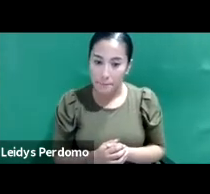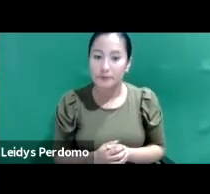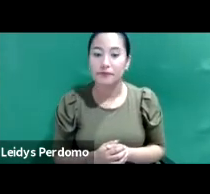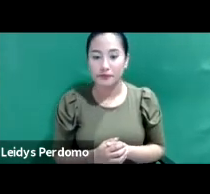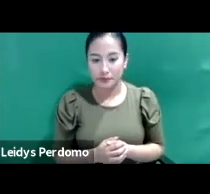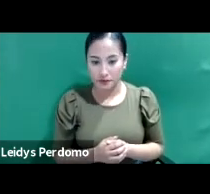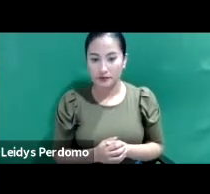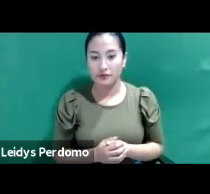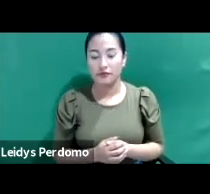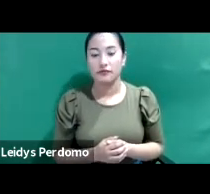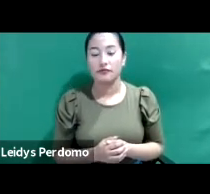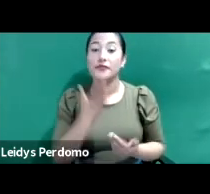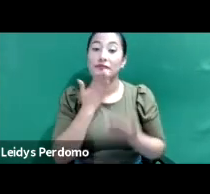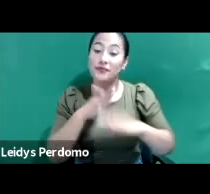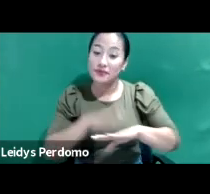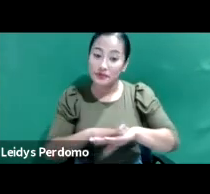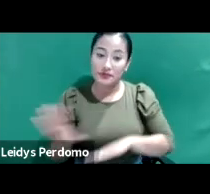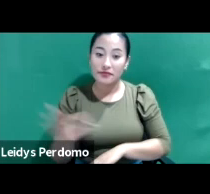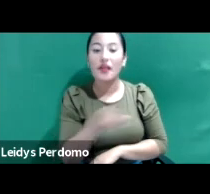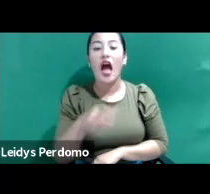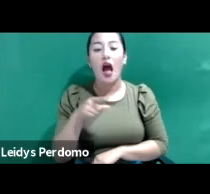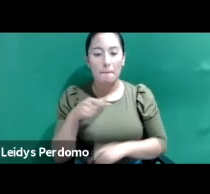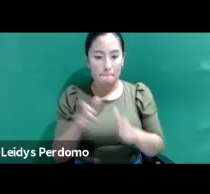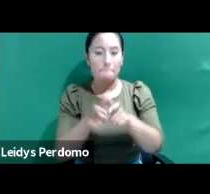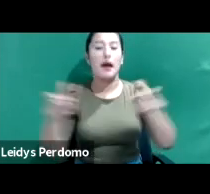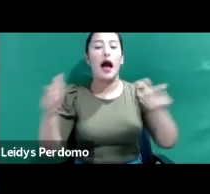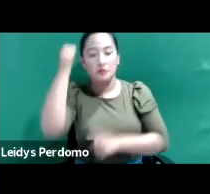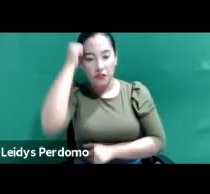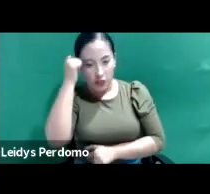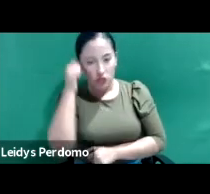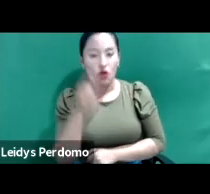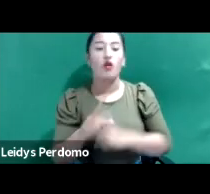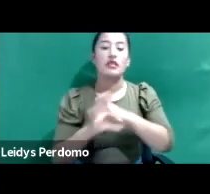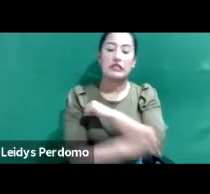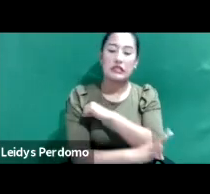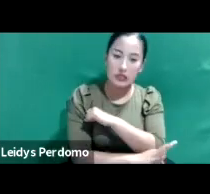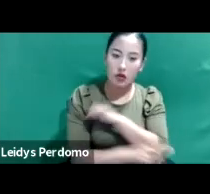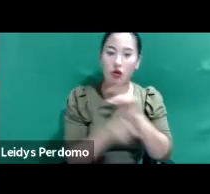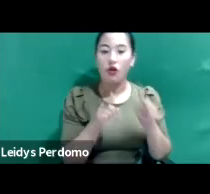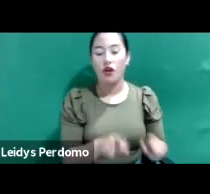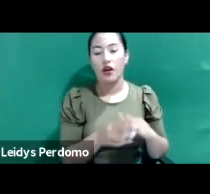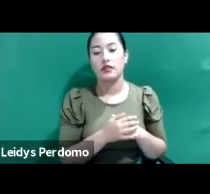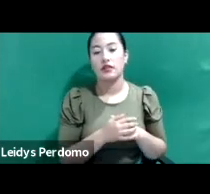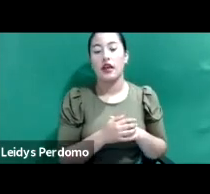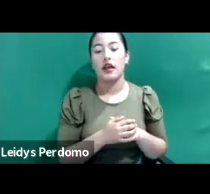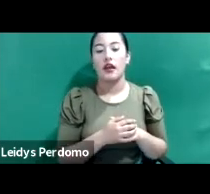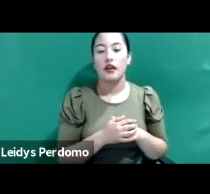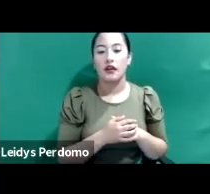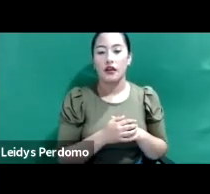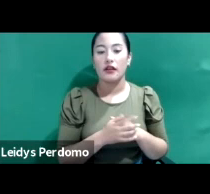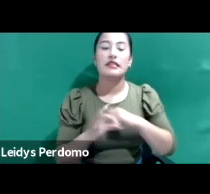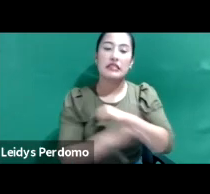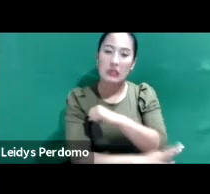Buenas tardes para todos. Bueno, docentes, psicóloga de un colegio privado, docente de niños y adolescentes, perfecto, psicóloga